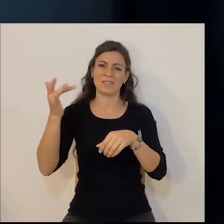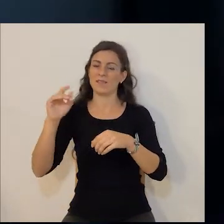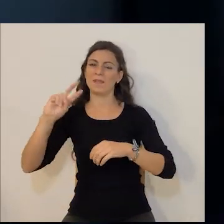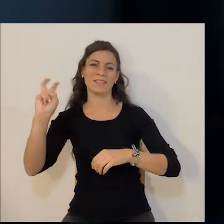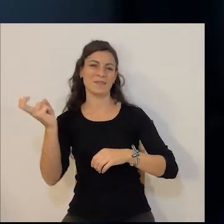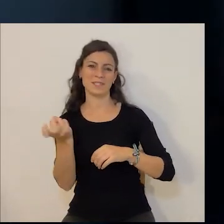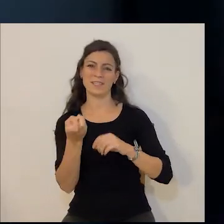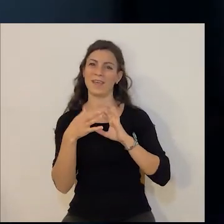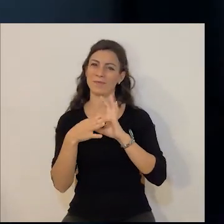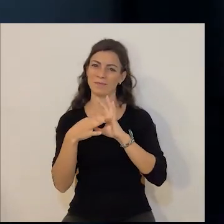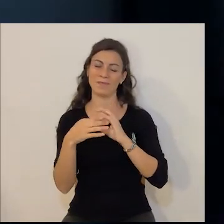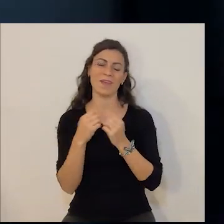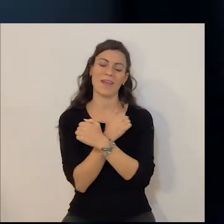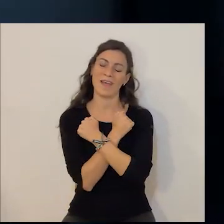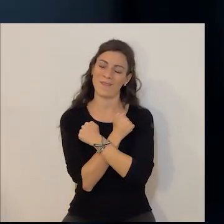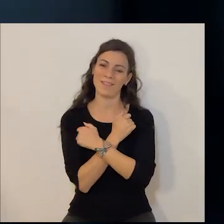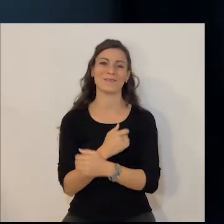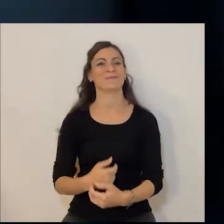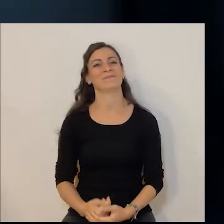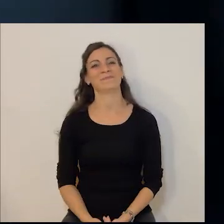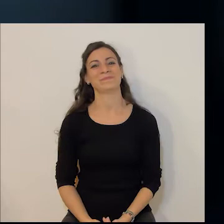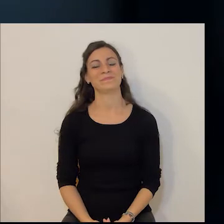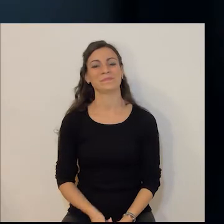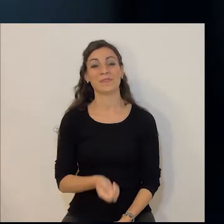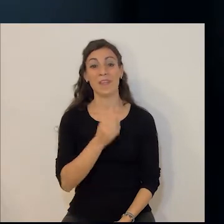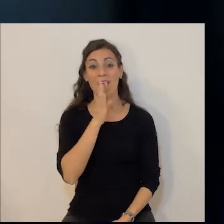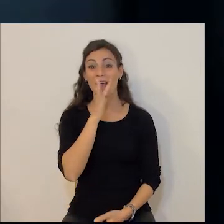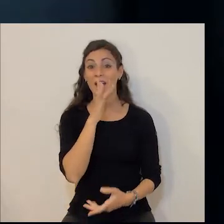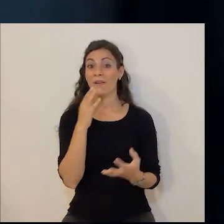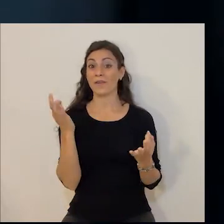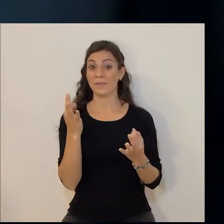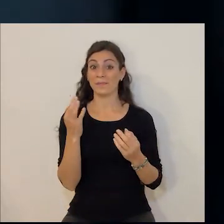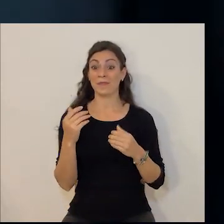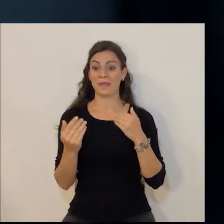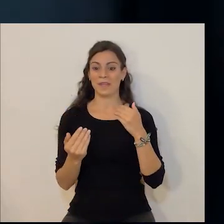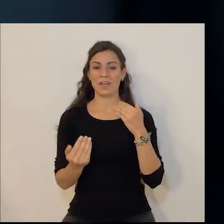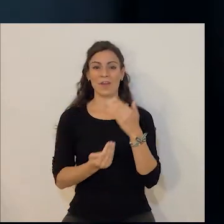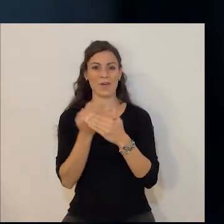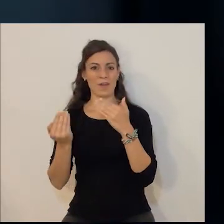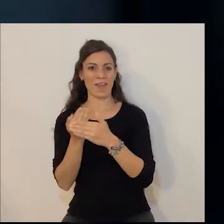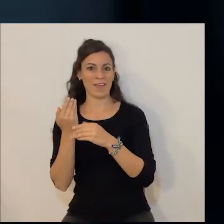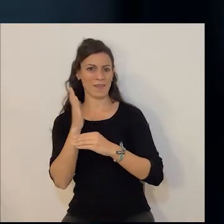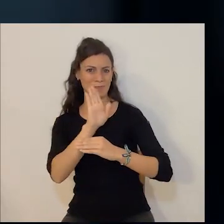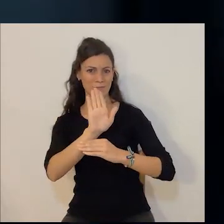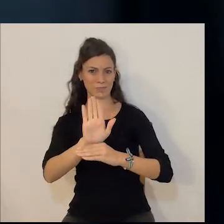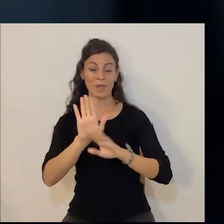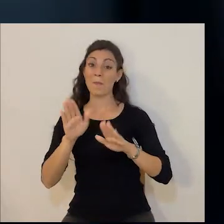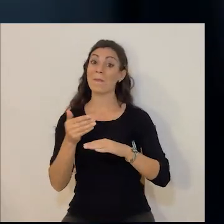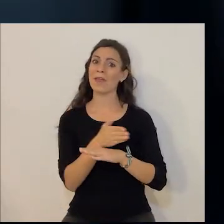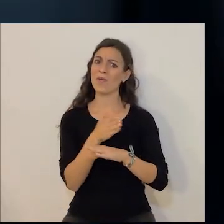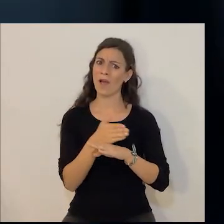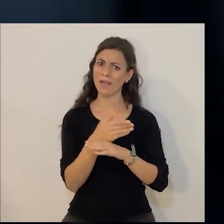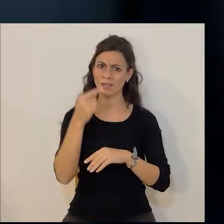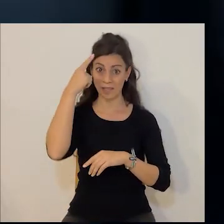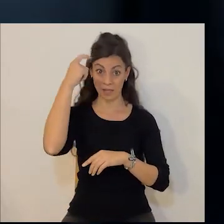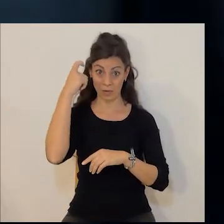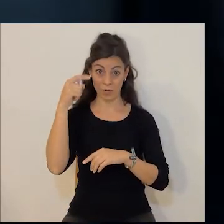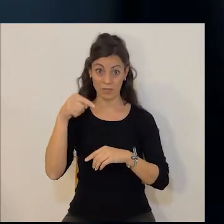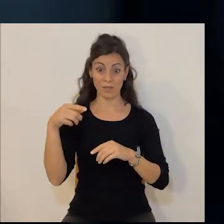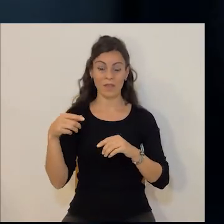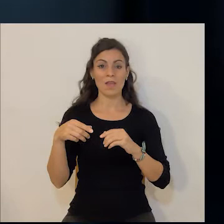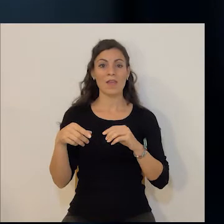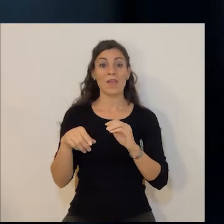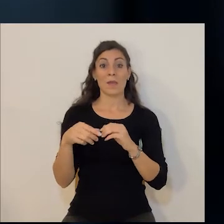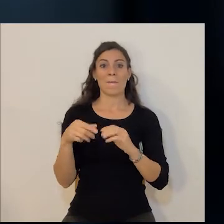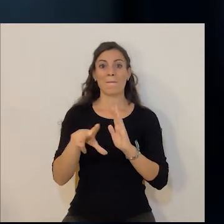diversidad. Un abrazo grande. Y ahora paso a presentar la jornada. Pero antes os recuerdo que en la descripción del vídeo